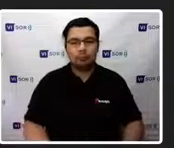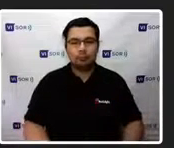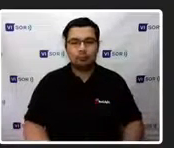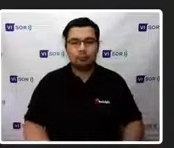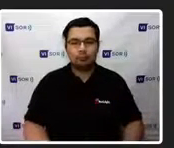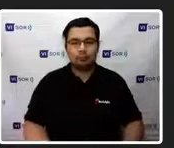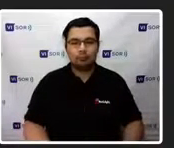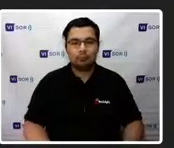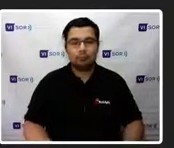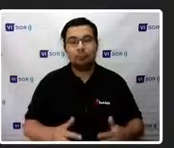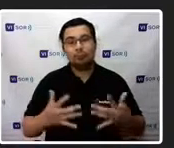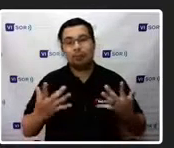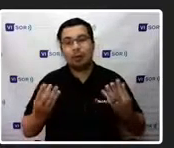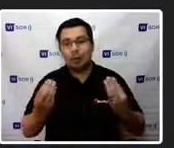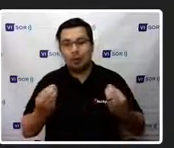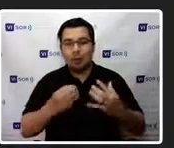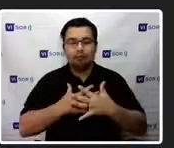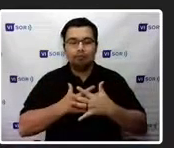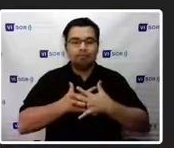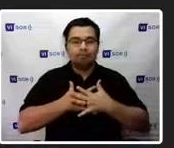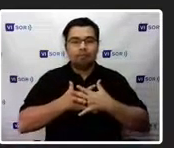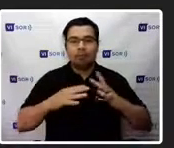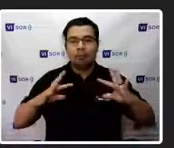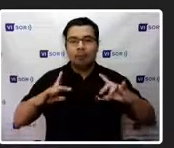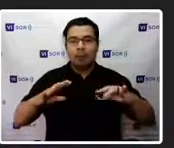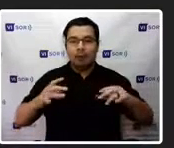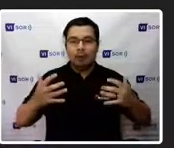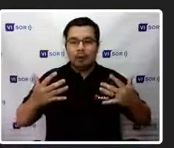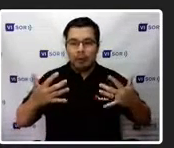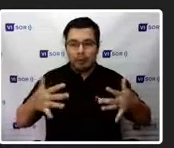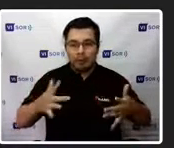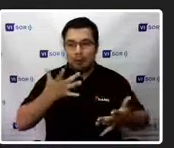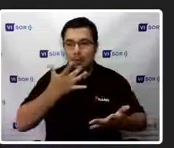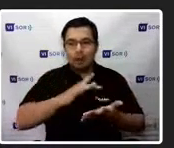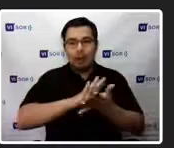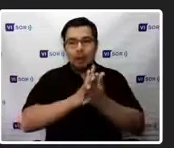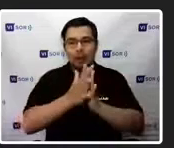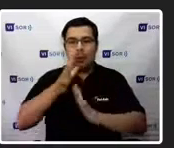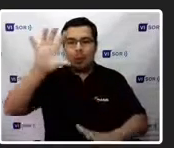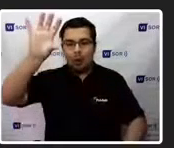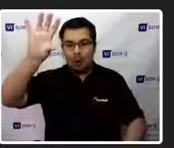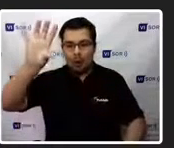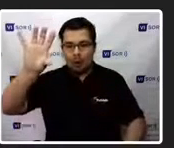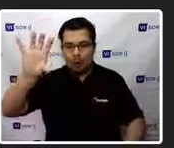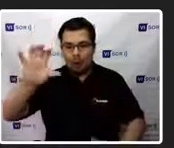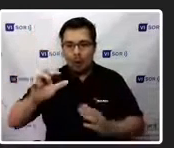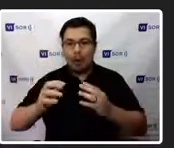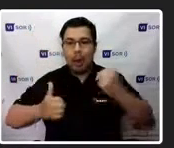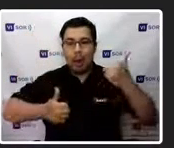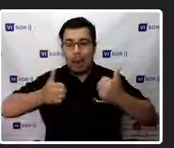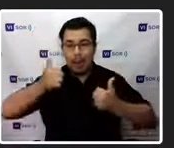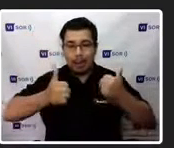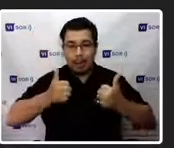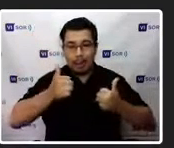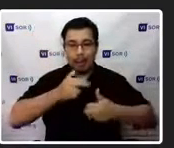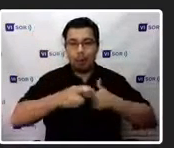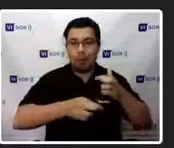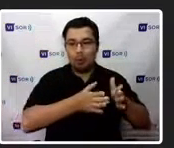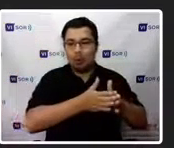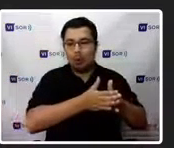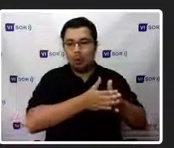Bueno, bastante alegría ya porque igual todas las carreras conllevan un proceso largo y digamos, es bien